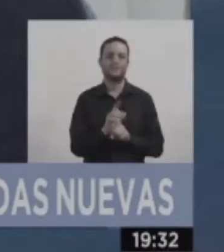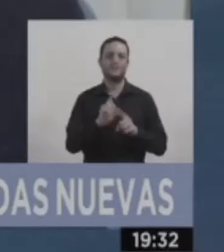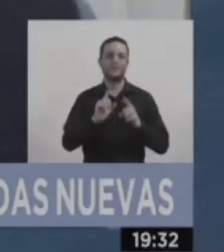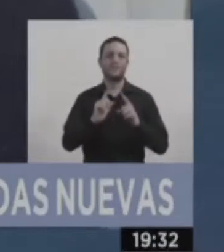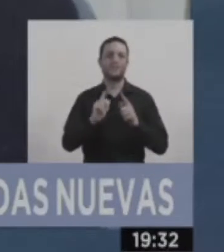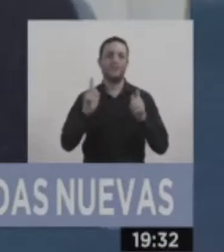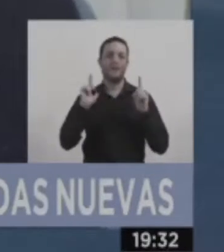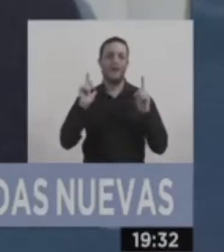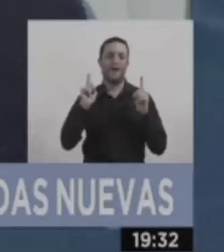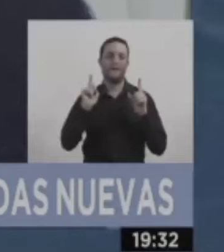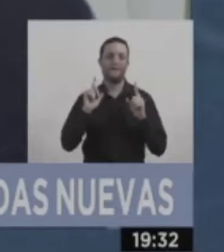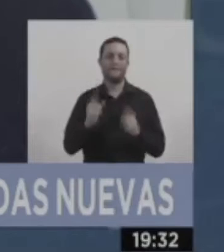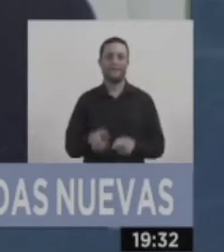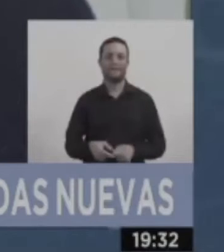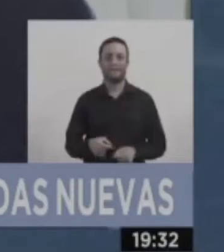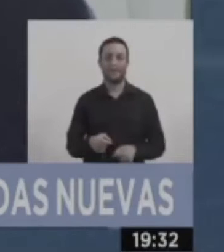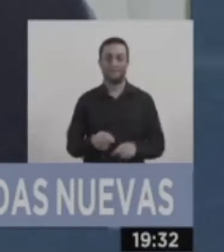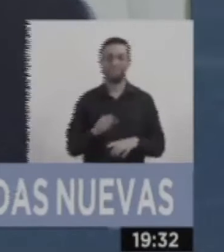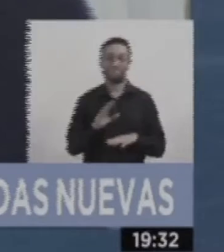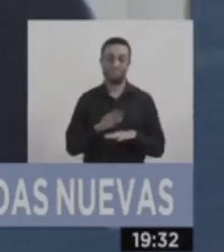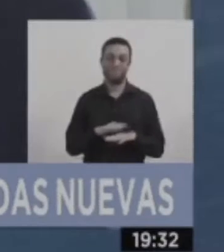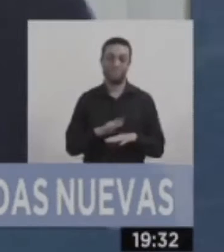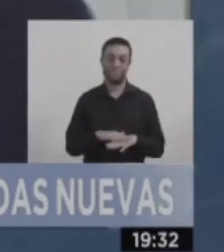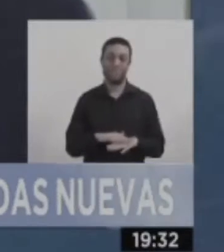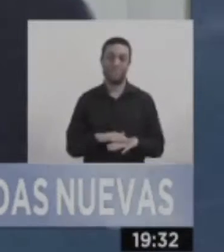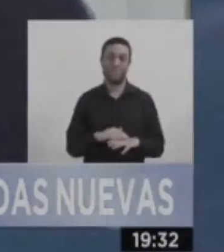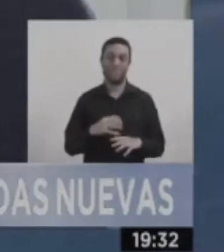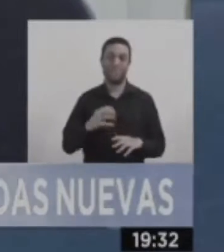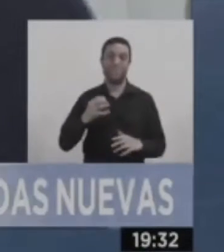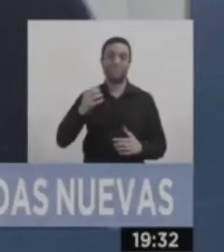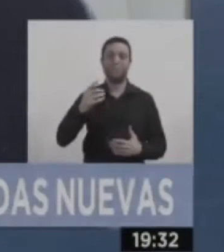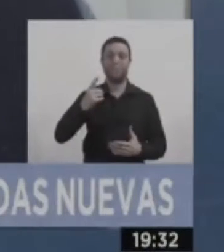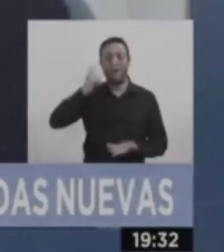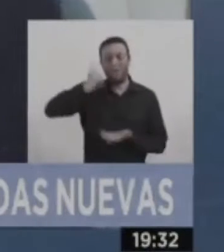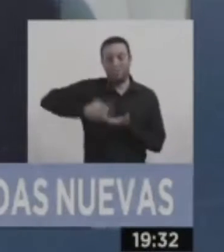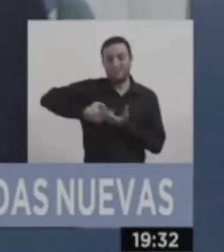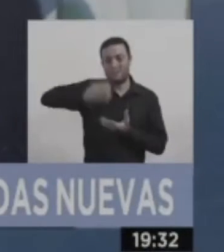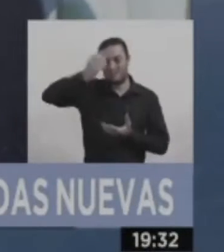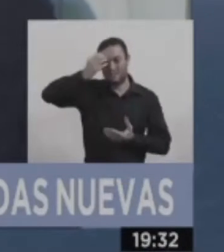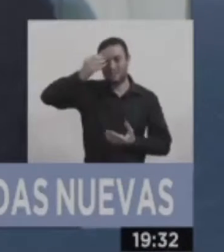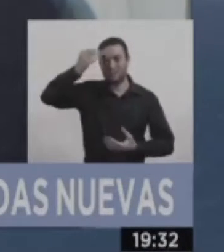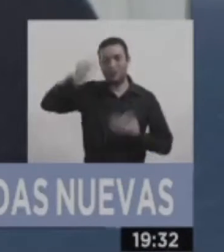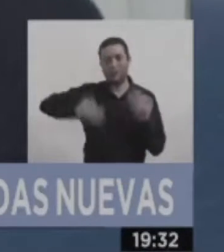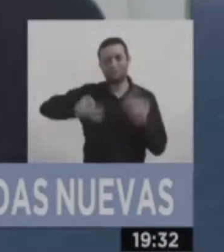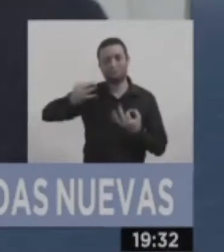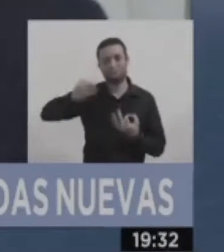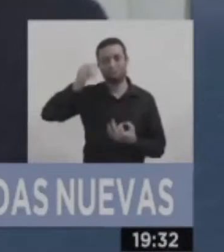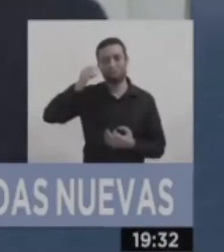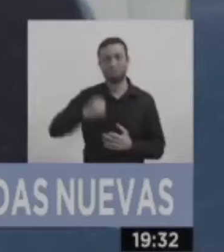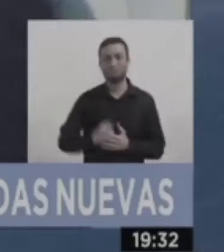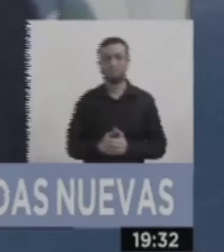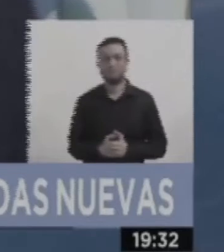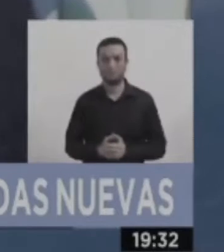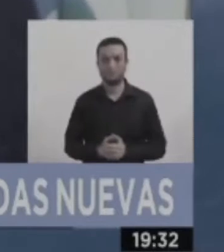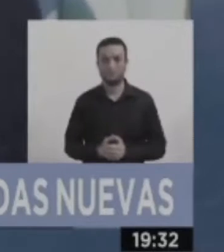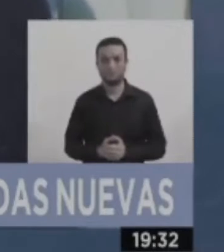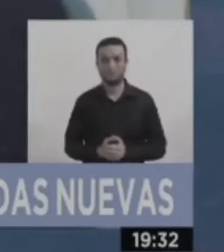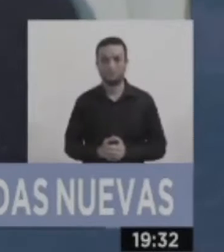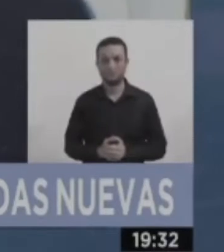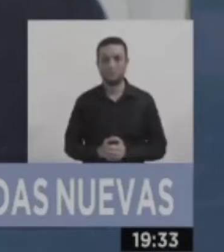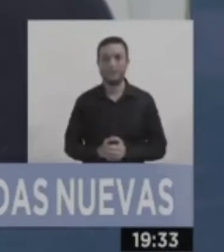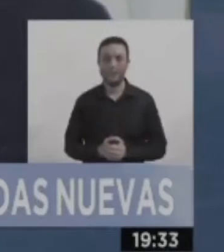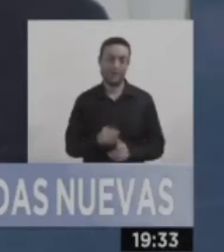realmente lamentable. Cuando uno, alguien que sea abogado y que mire un poquito y que lea, se va a dar cuenta